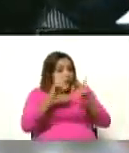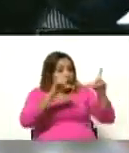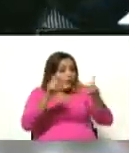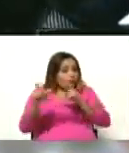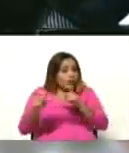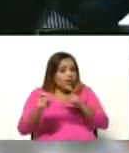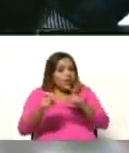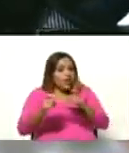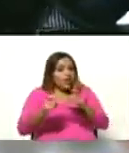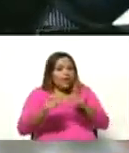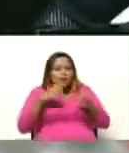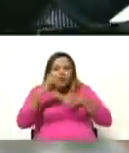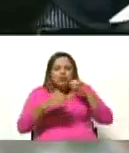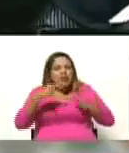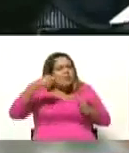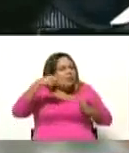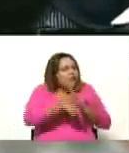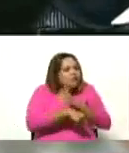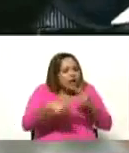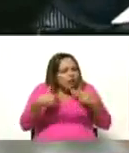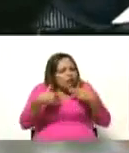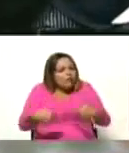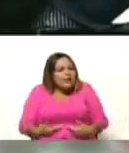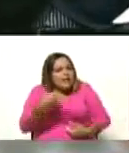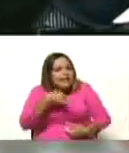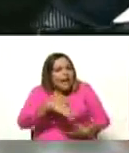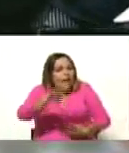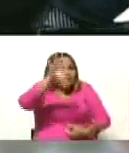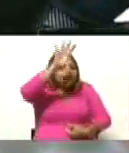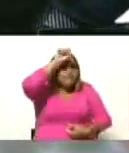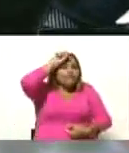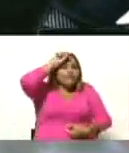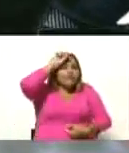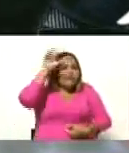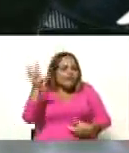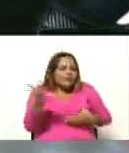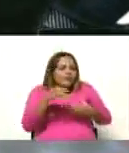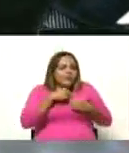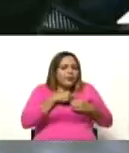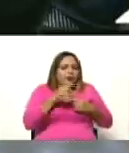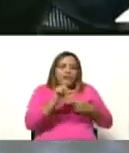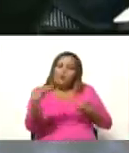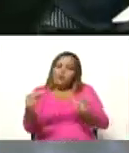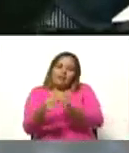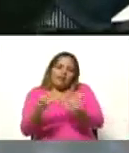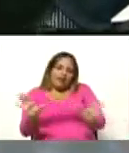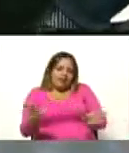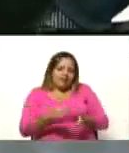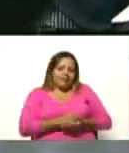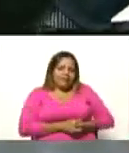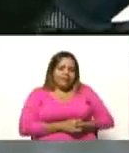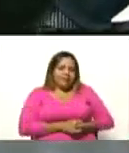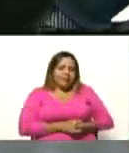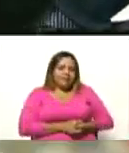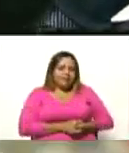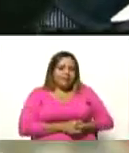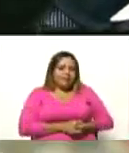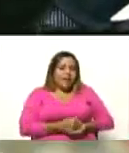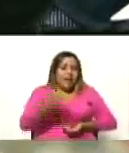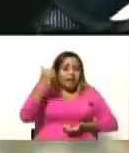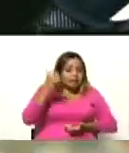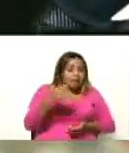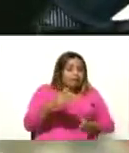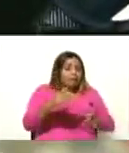no digitalizadas, que se siembran en la memoria y en el corazón, no en un pendrive. Por eso la intensidad de